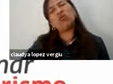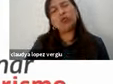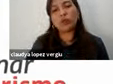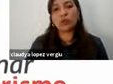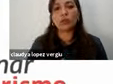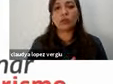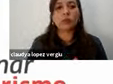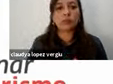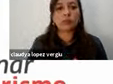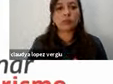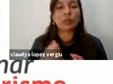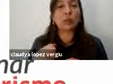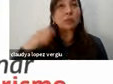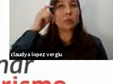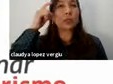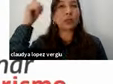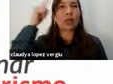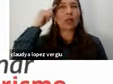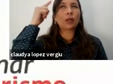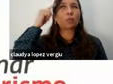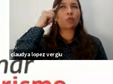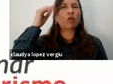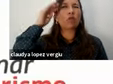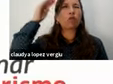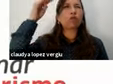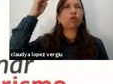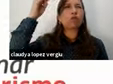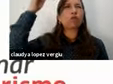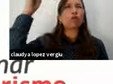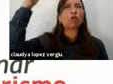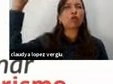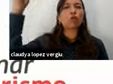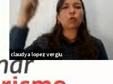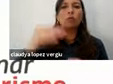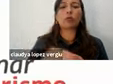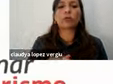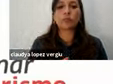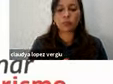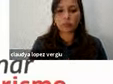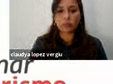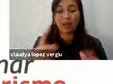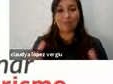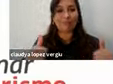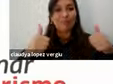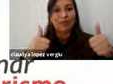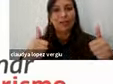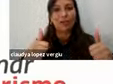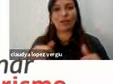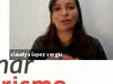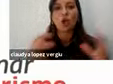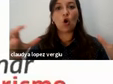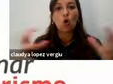la mentalidad, es el futuro que nosotros realizamos para algo mejor de nuestra